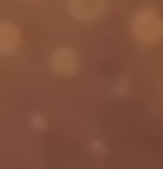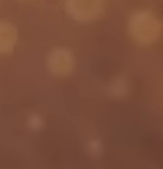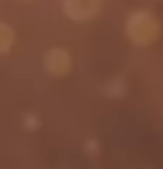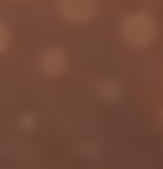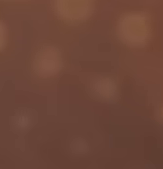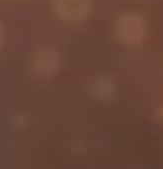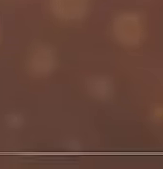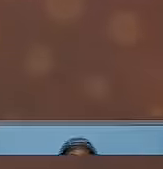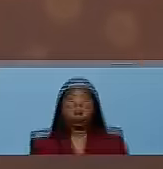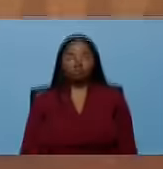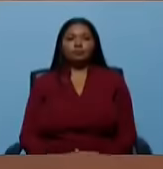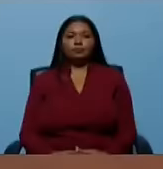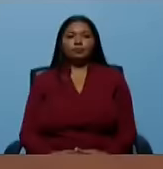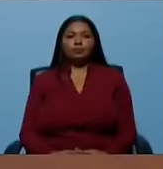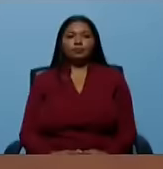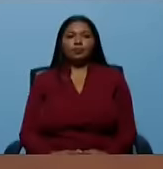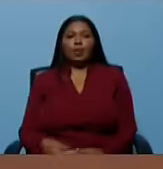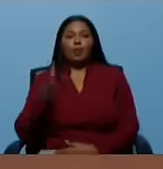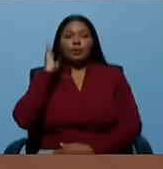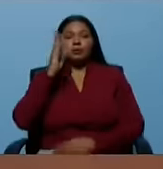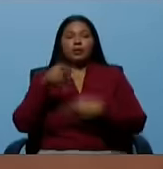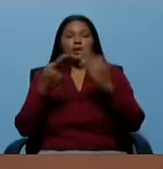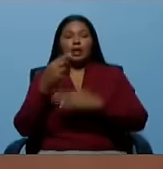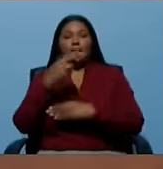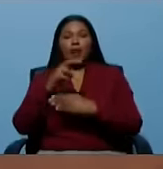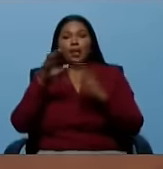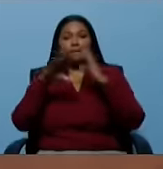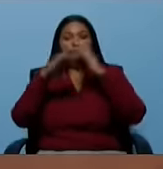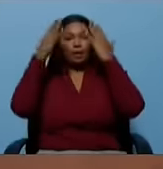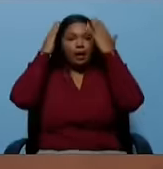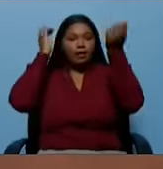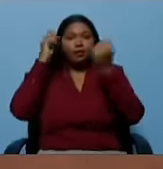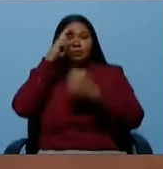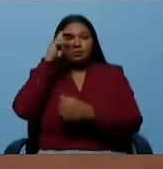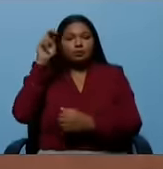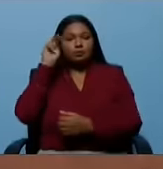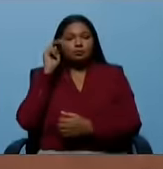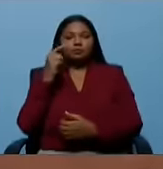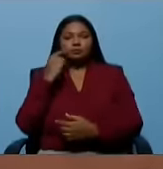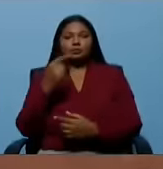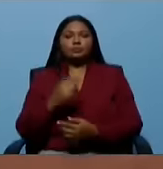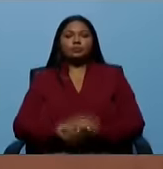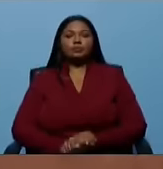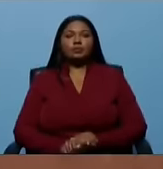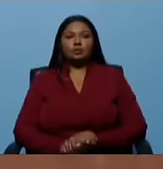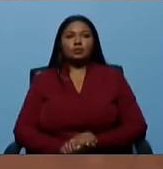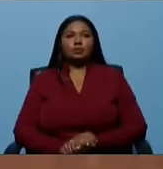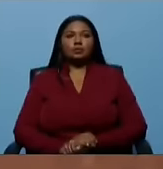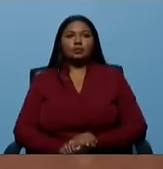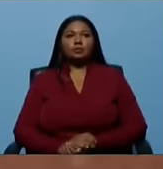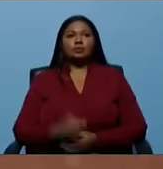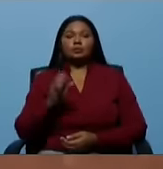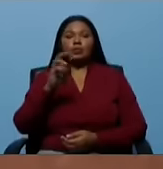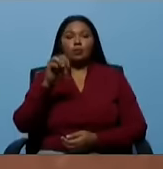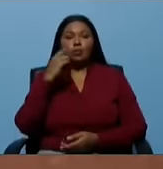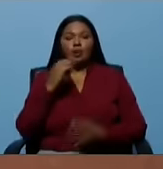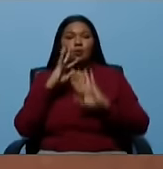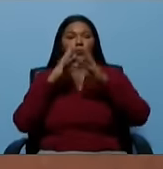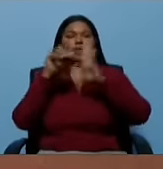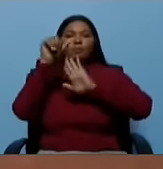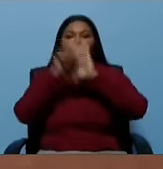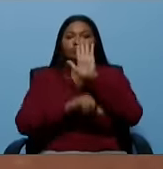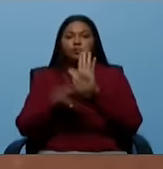de esta ponencia que lleva a cabo nuestro embajador Samuel Moncada que mira muy respetuosamente Yo diría que esto deberan pasar hasta en cadena porque ya la hizo ya hizo esta